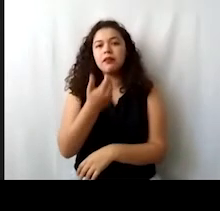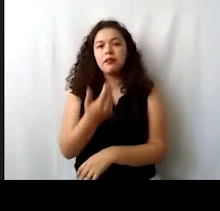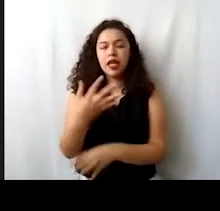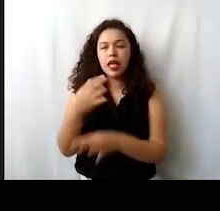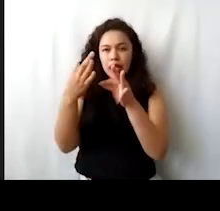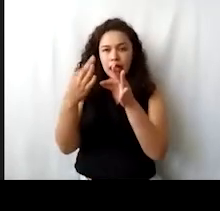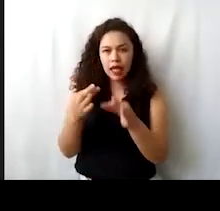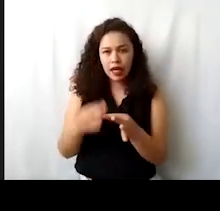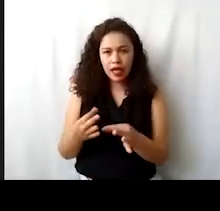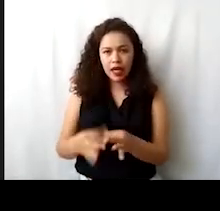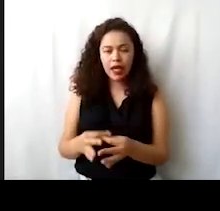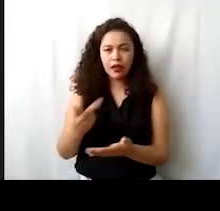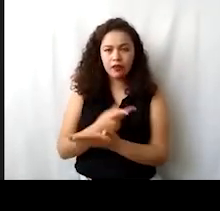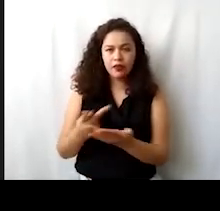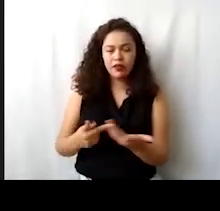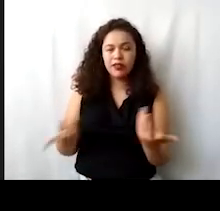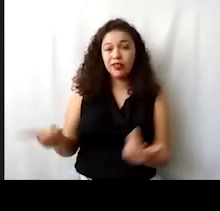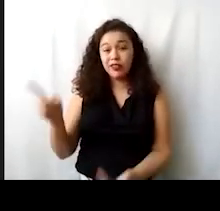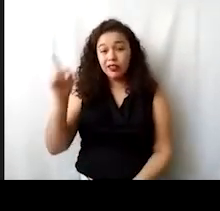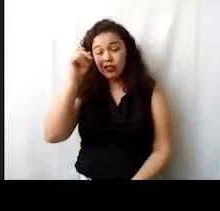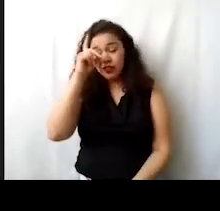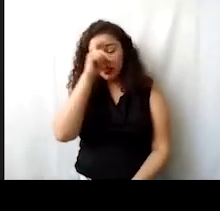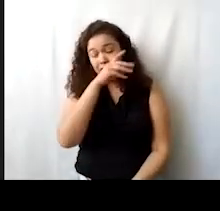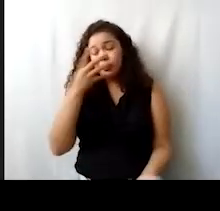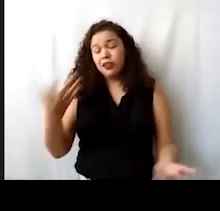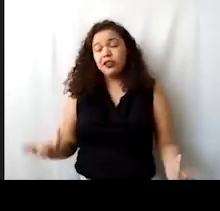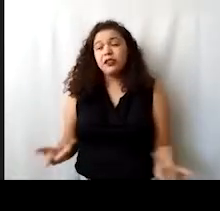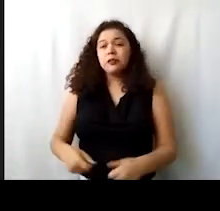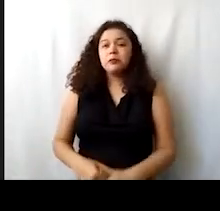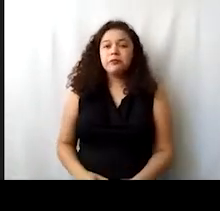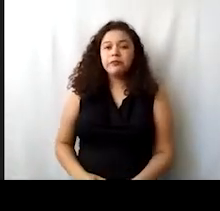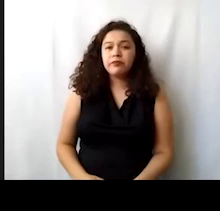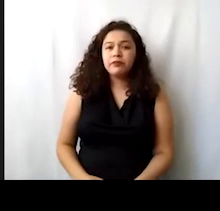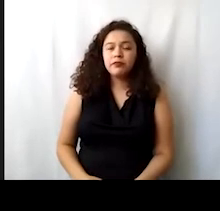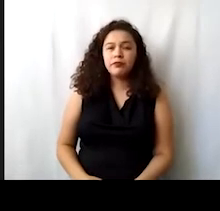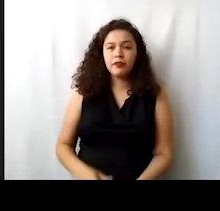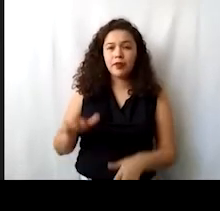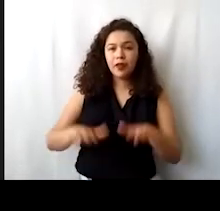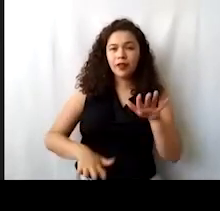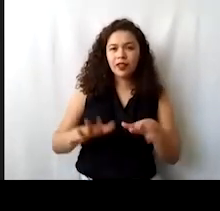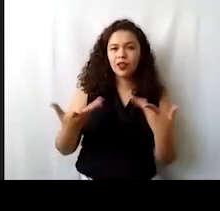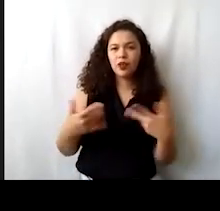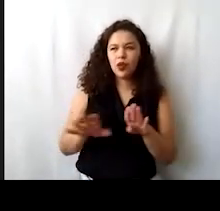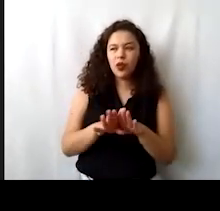los programas, se nos complica que a veces estar casi como en la clandestinidad, ¿no?